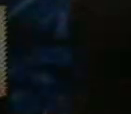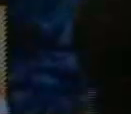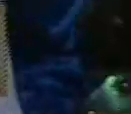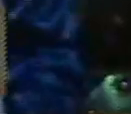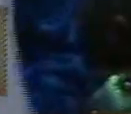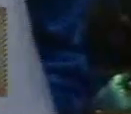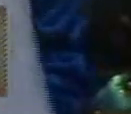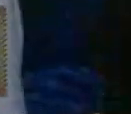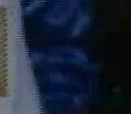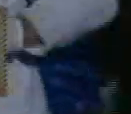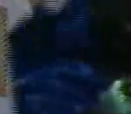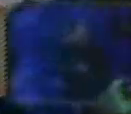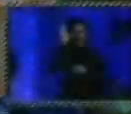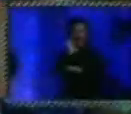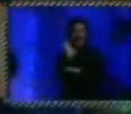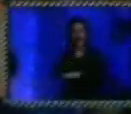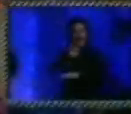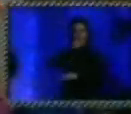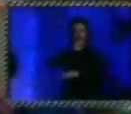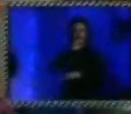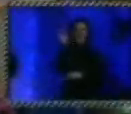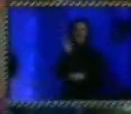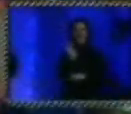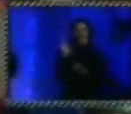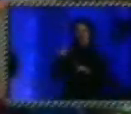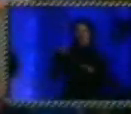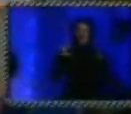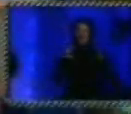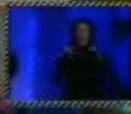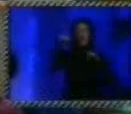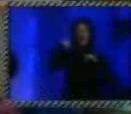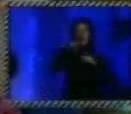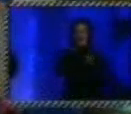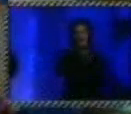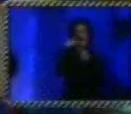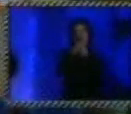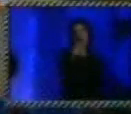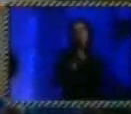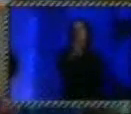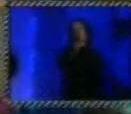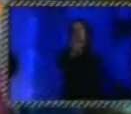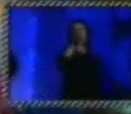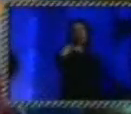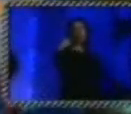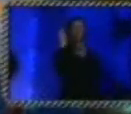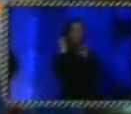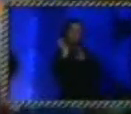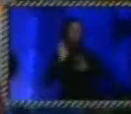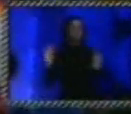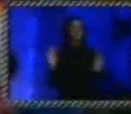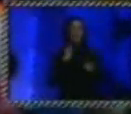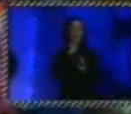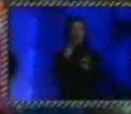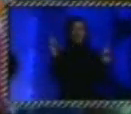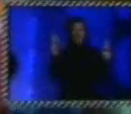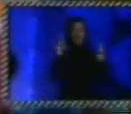la, como cumbo, la, la. Venimos a vacilar porque venimos de vacaciones a esta isla de Gran Canaria y tenemos muchas cosas que contarle. Espero que les guste. La canción se titula Las vacaciones